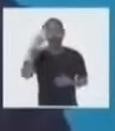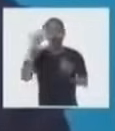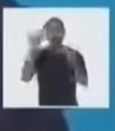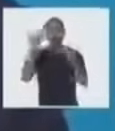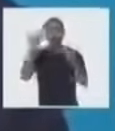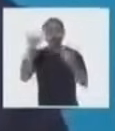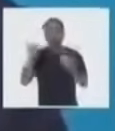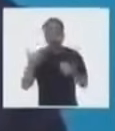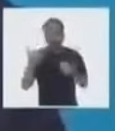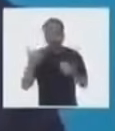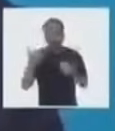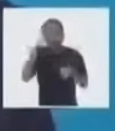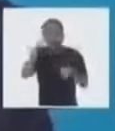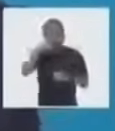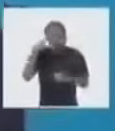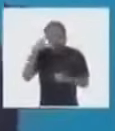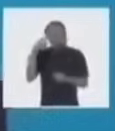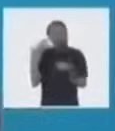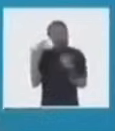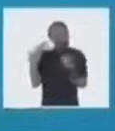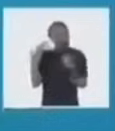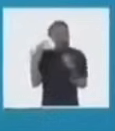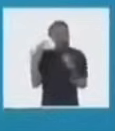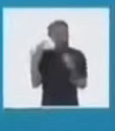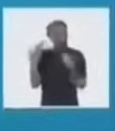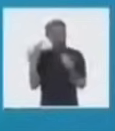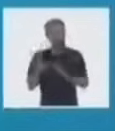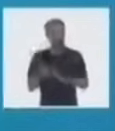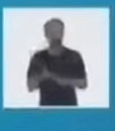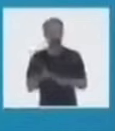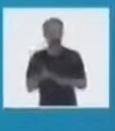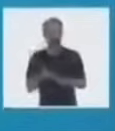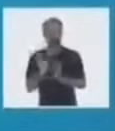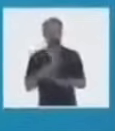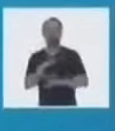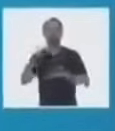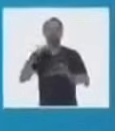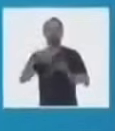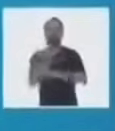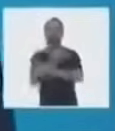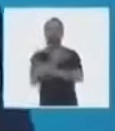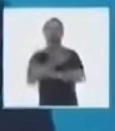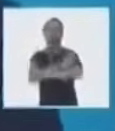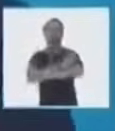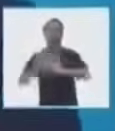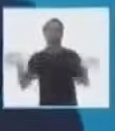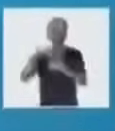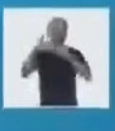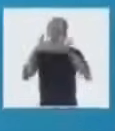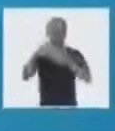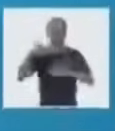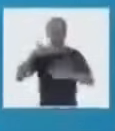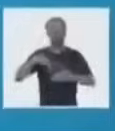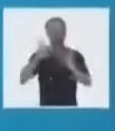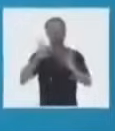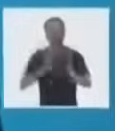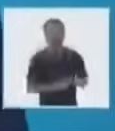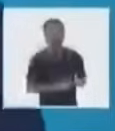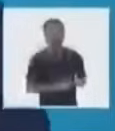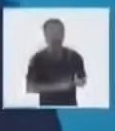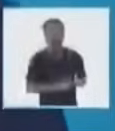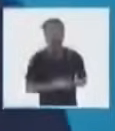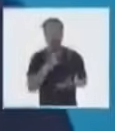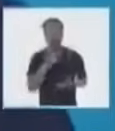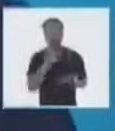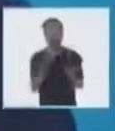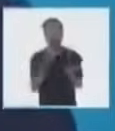que cualquier observador de la política te dice, ya está. O sea, sí el PRO... Ni claro, el PRO, si va a seguir. Mirá, ni el PRO. ¿Cómo que no?